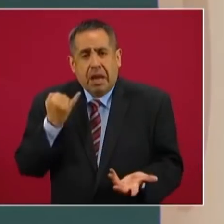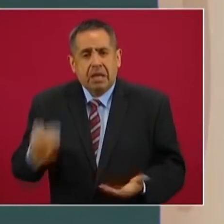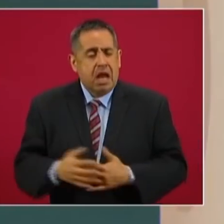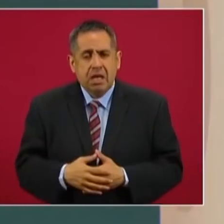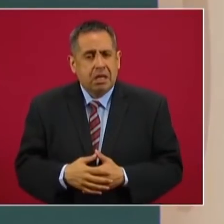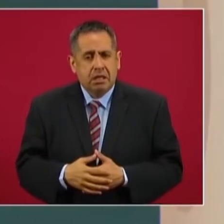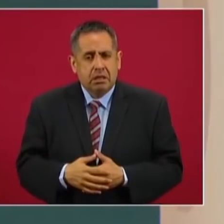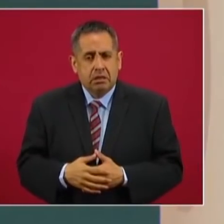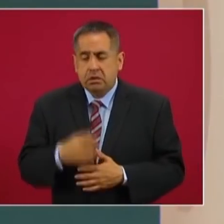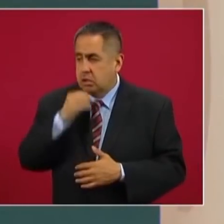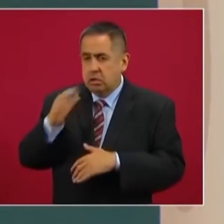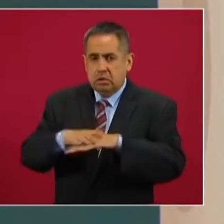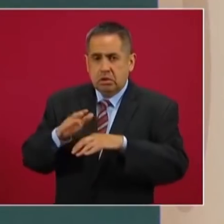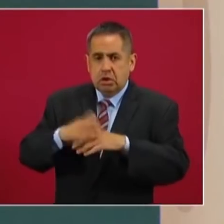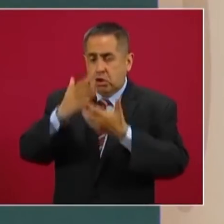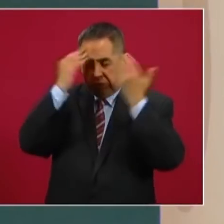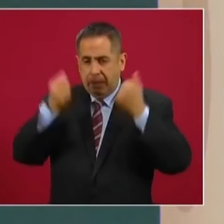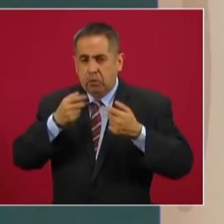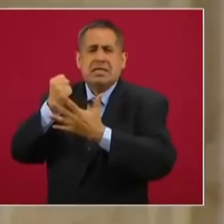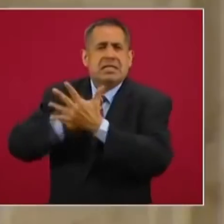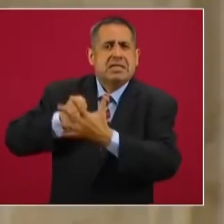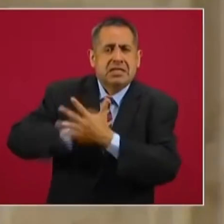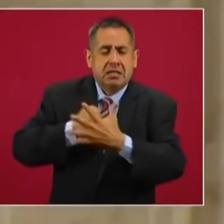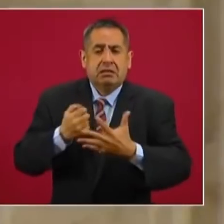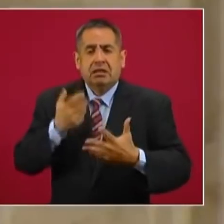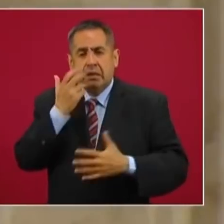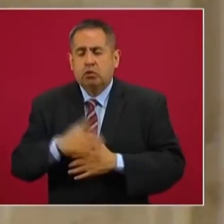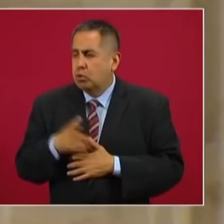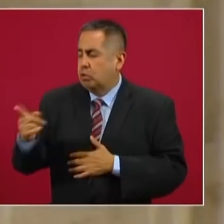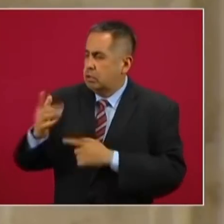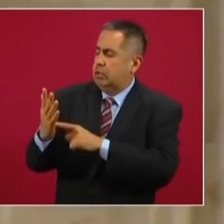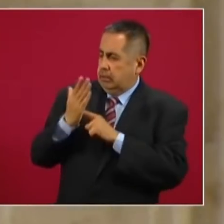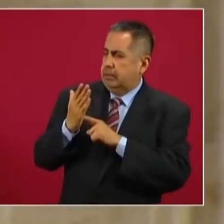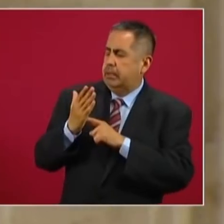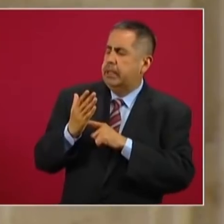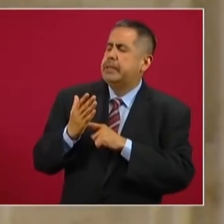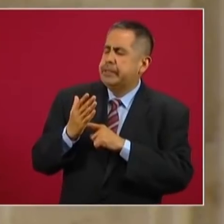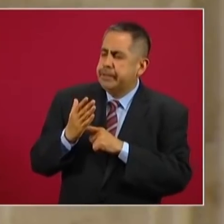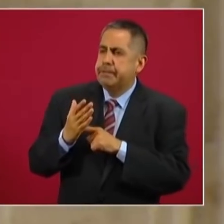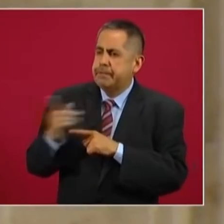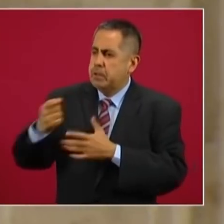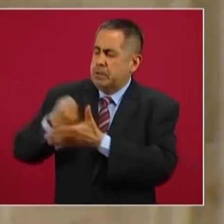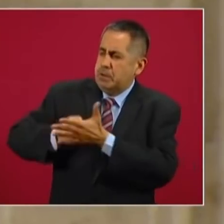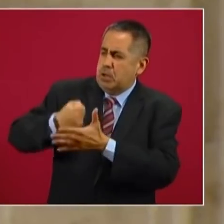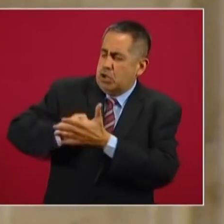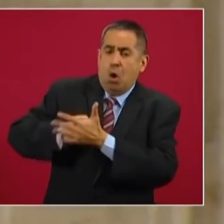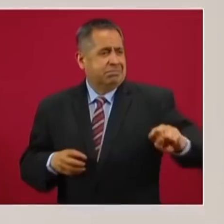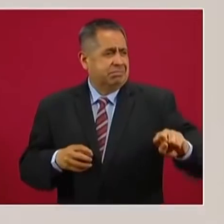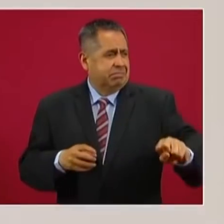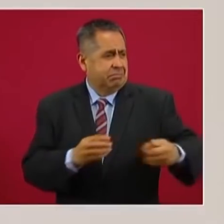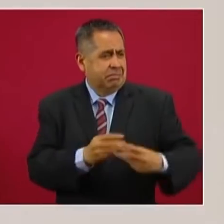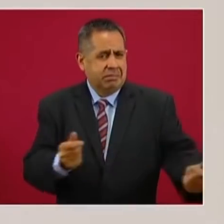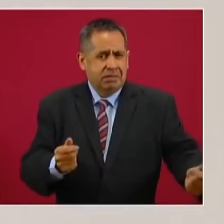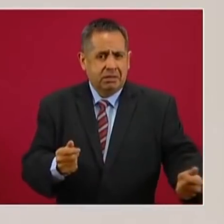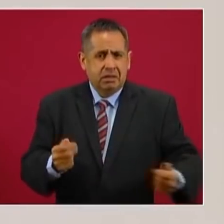43 estudiantes desaparecieron la noche del 26 al 27 de septiembre de 2014 en el municipio de iguala a donde